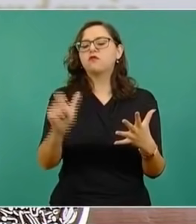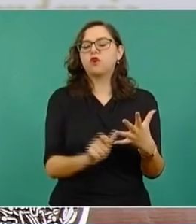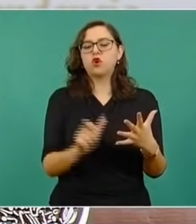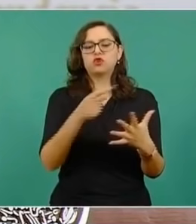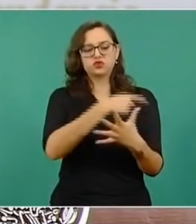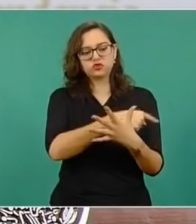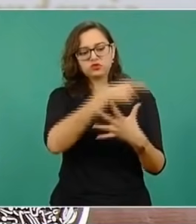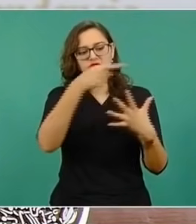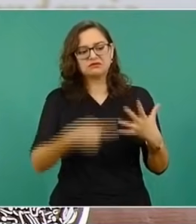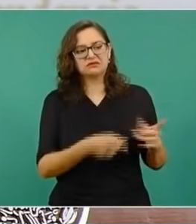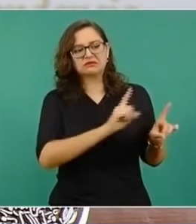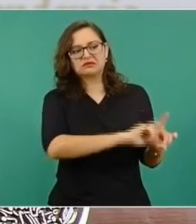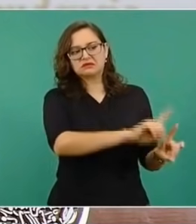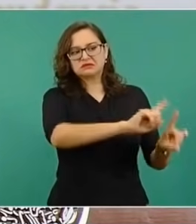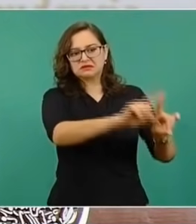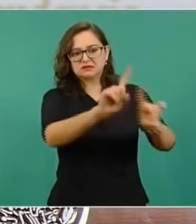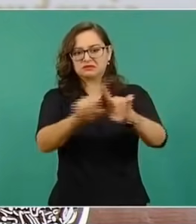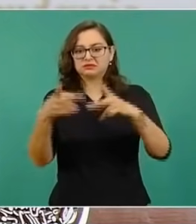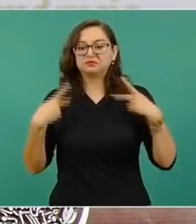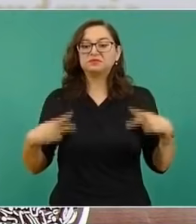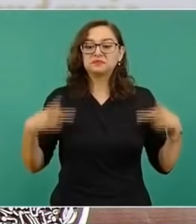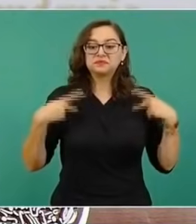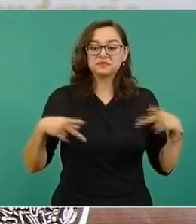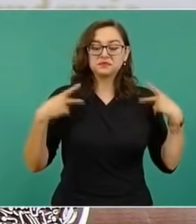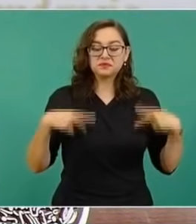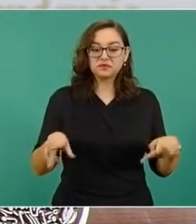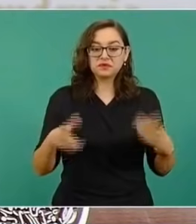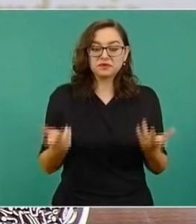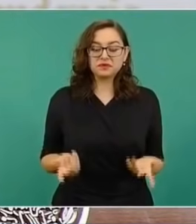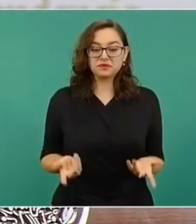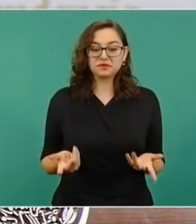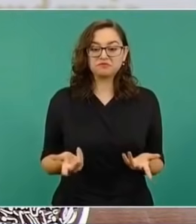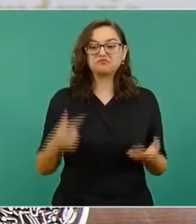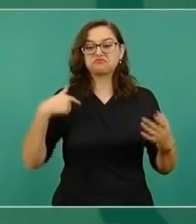etcétera, etcétera, pues no